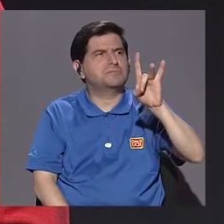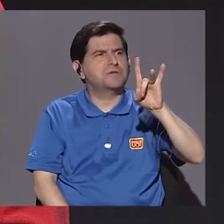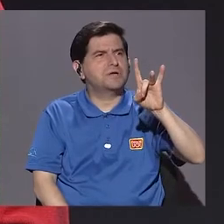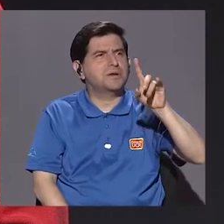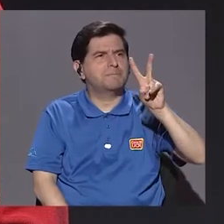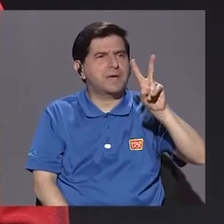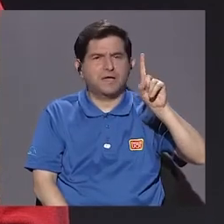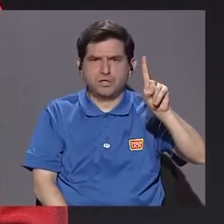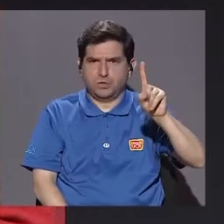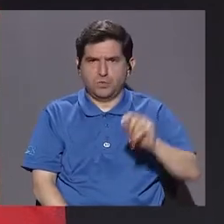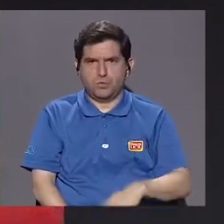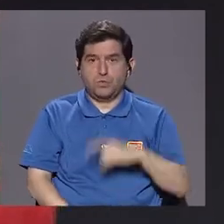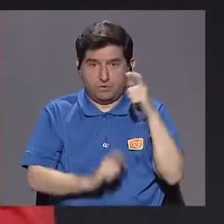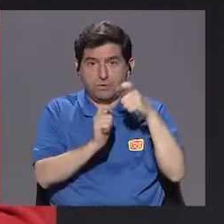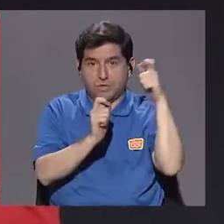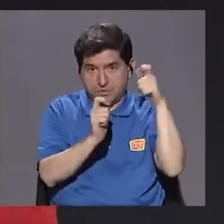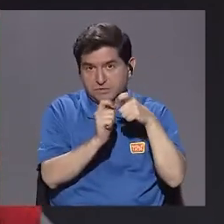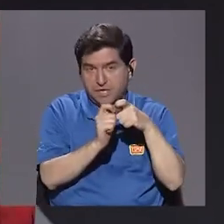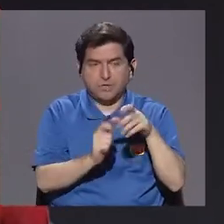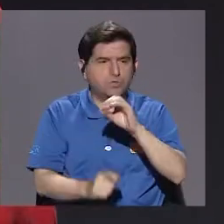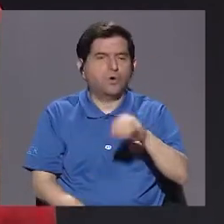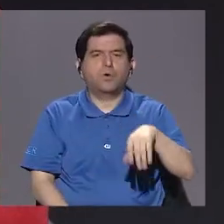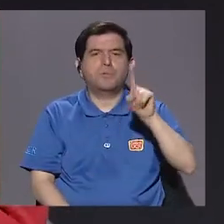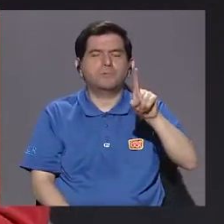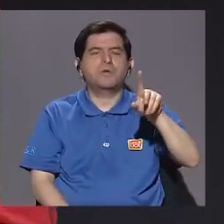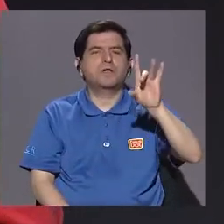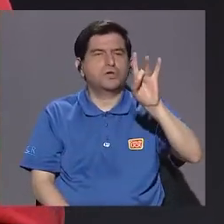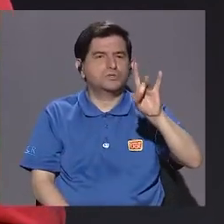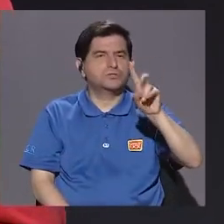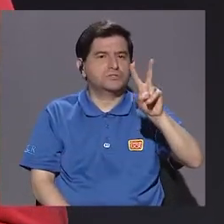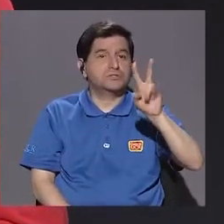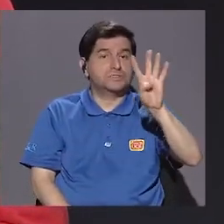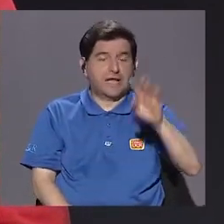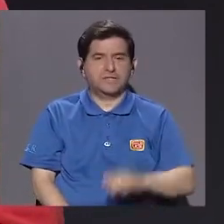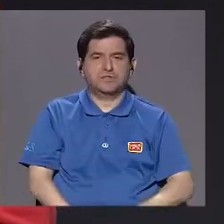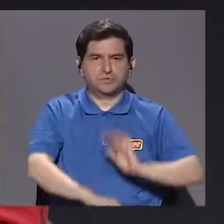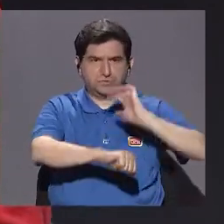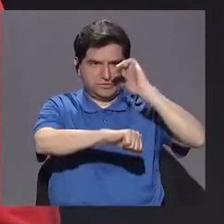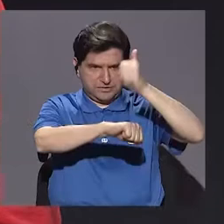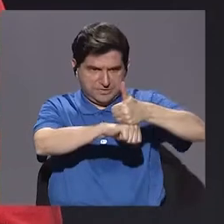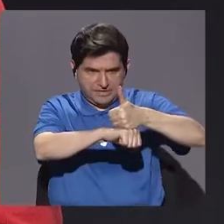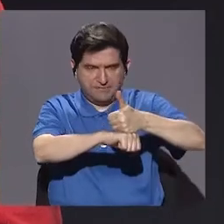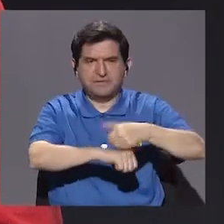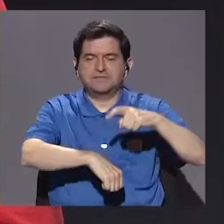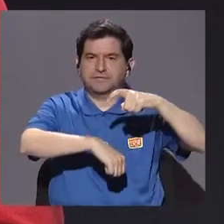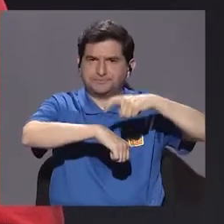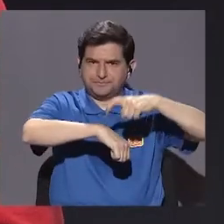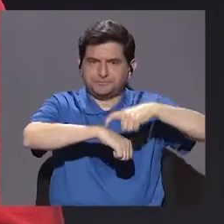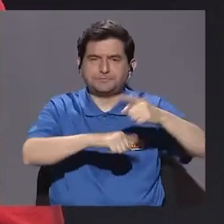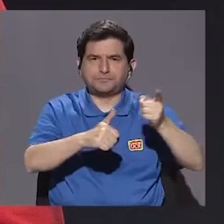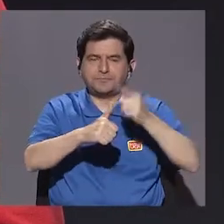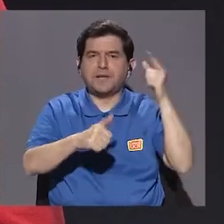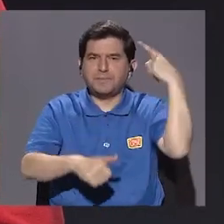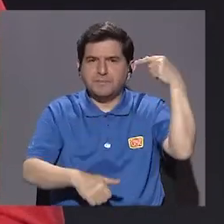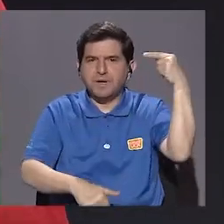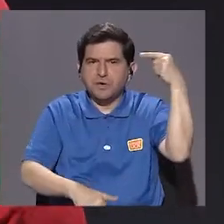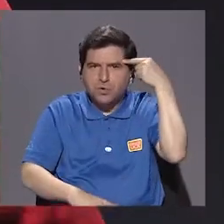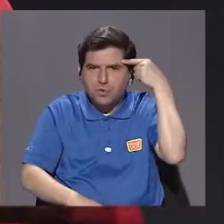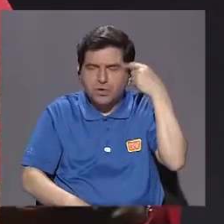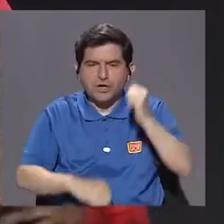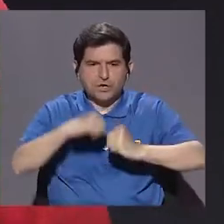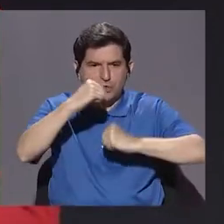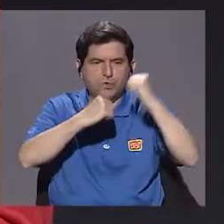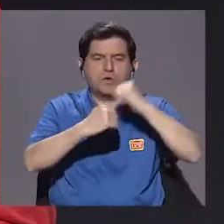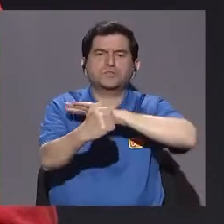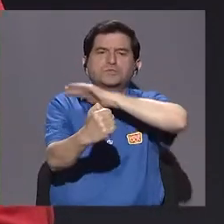1821 para ser exactos 9 de 1824 cuando constituimos nuestro primer gobierno con la